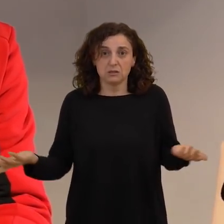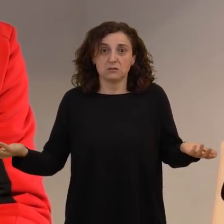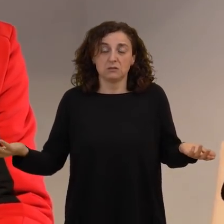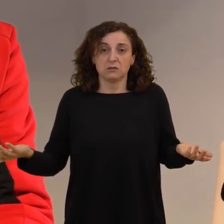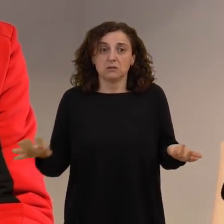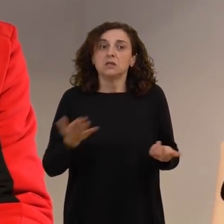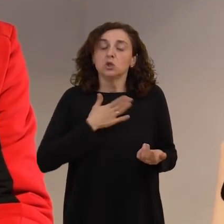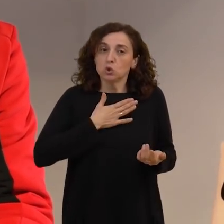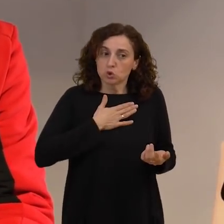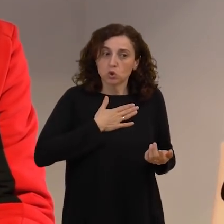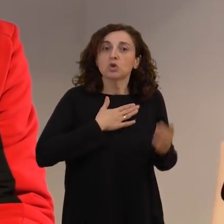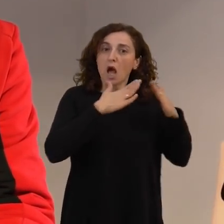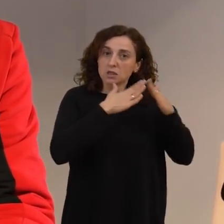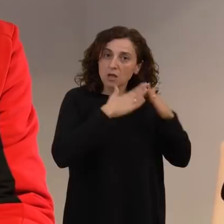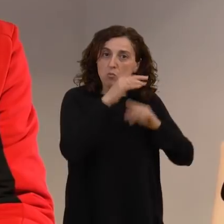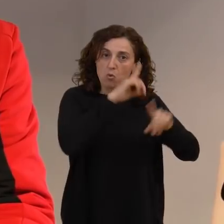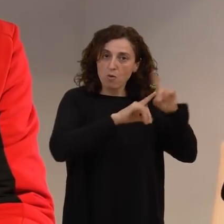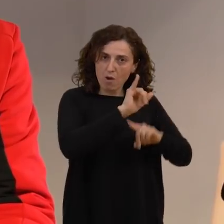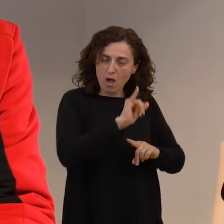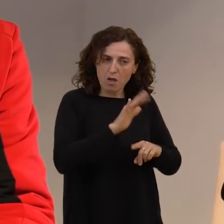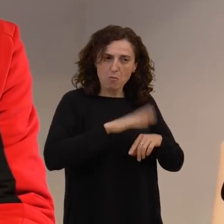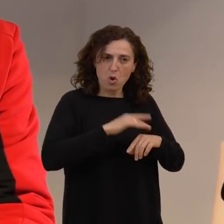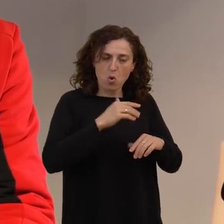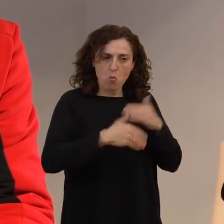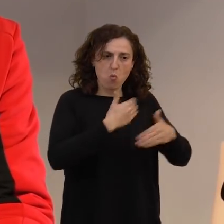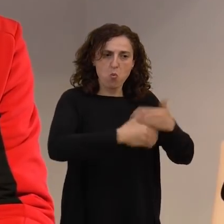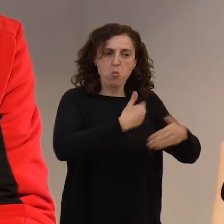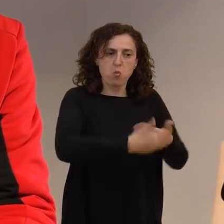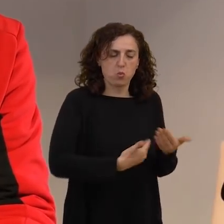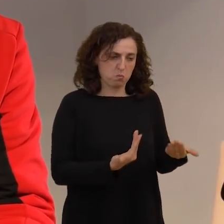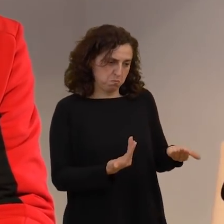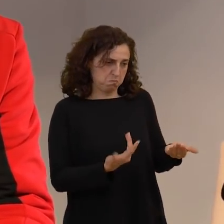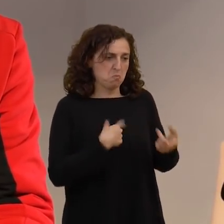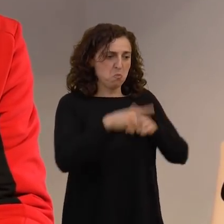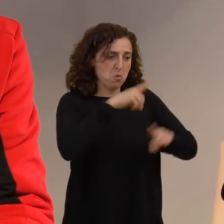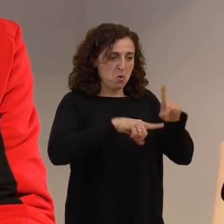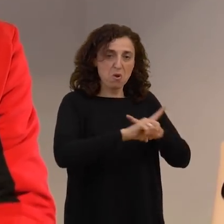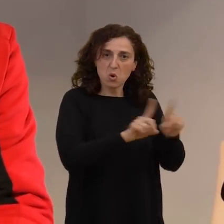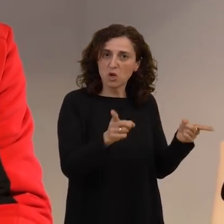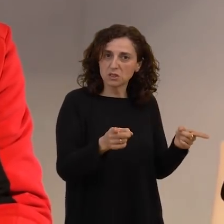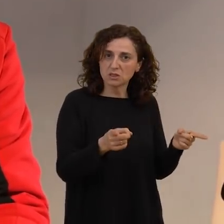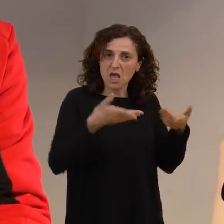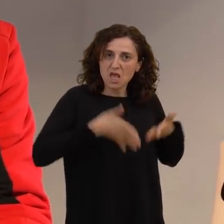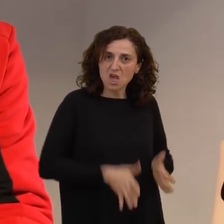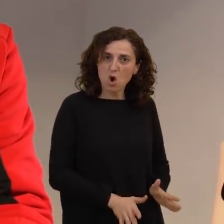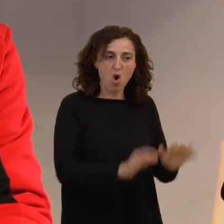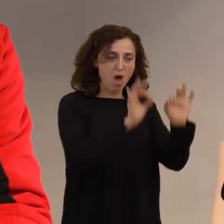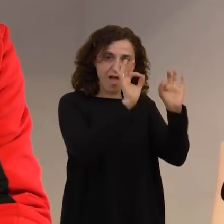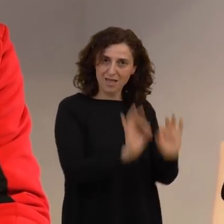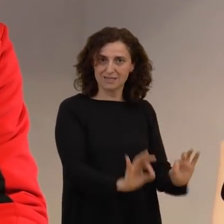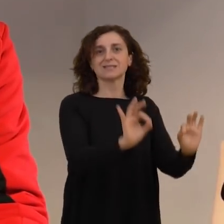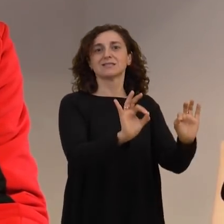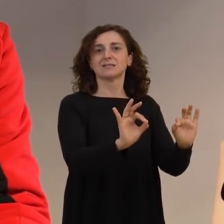no es un problema, es un problema, tenemos un problema en casa, pero llega un momento en que realmente no es un problema. Tu hijo es así.